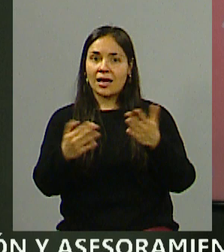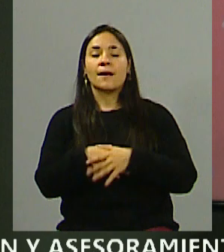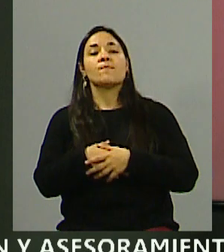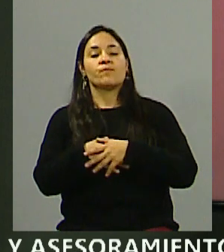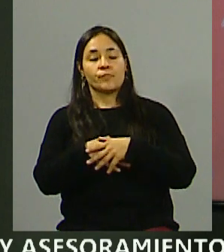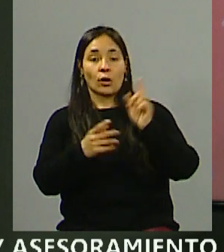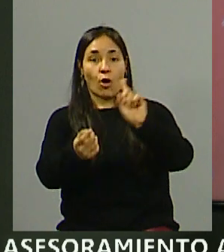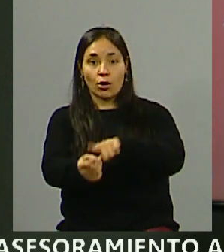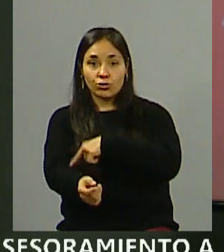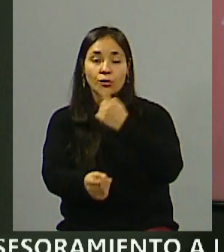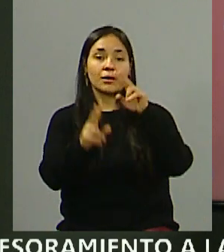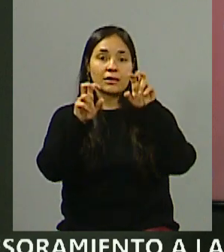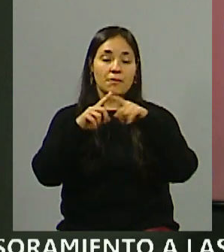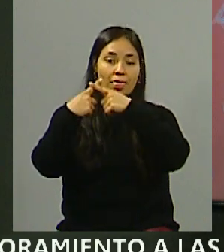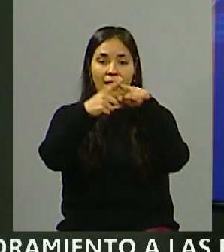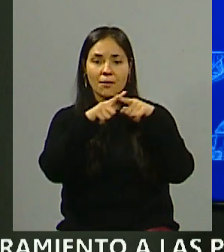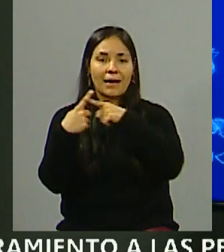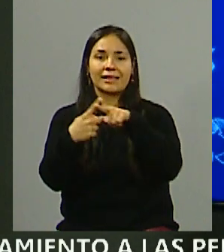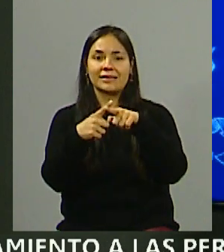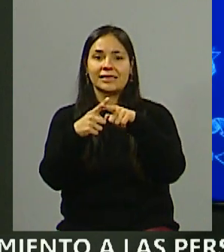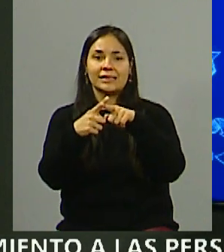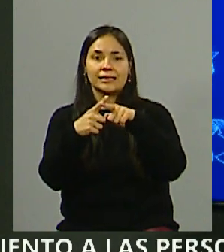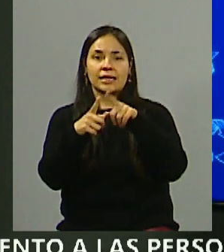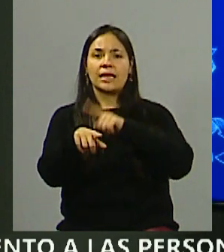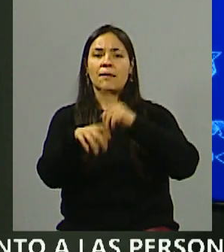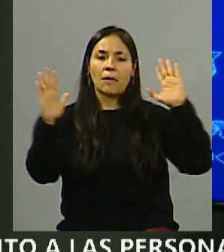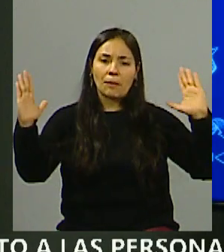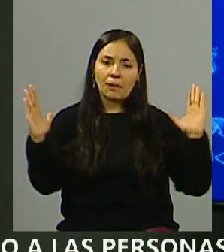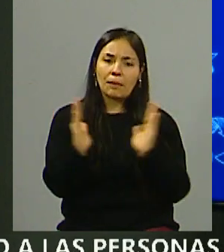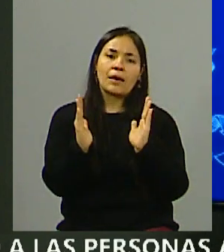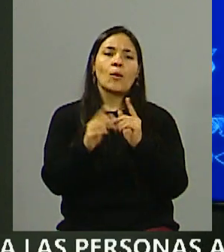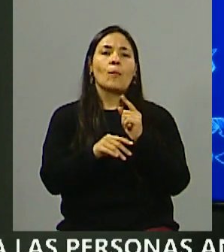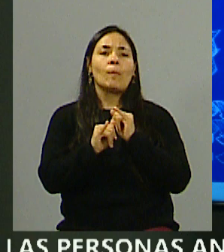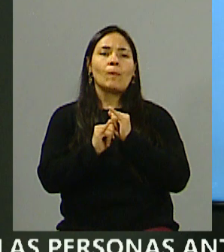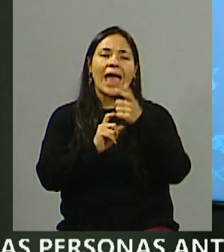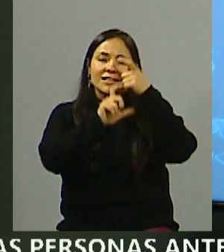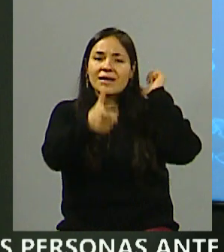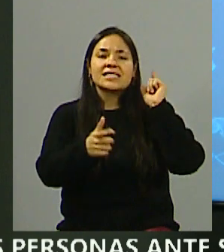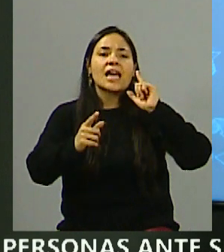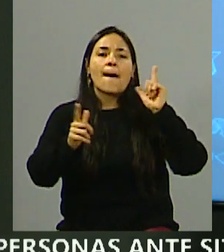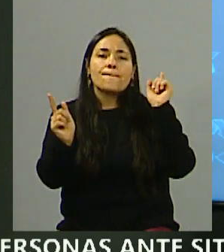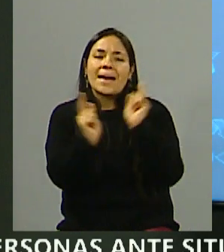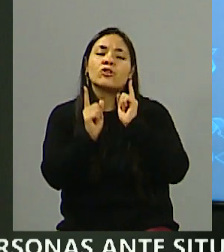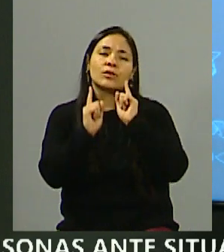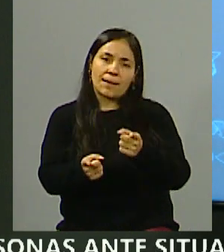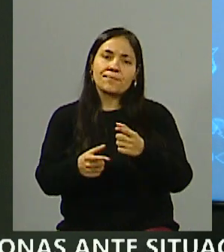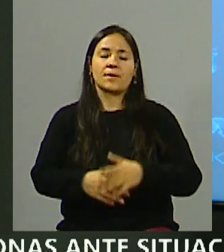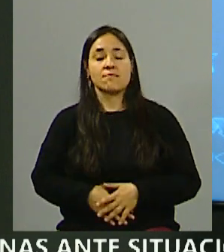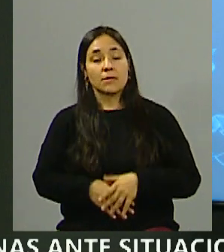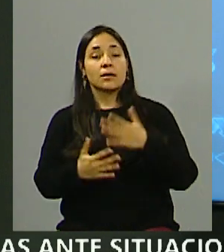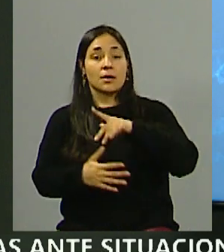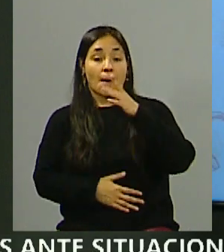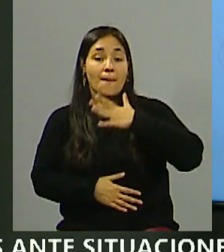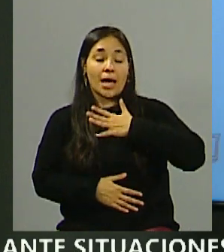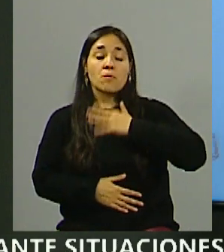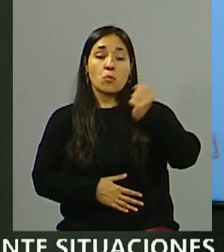la tradición respecto de los mismos es bastante más reciente. En principio me parece interesante que se realicen